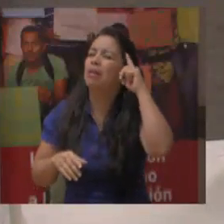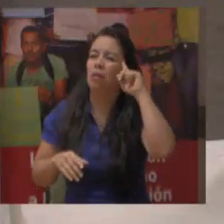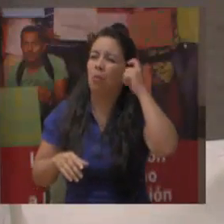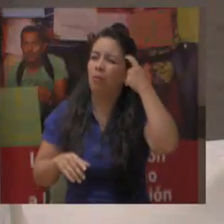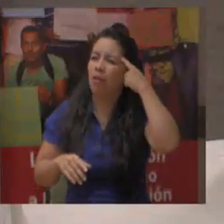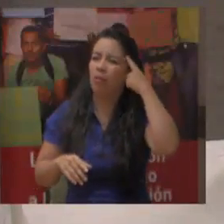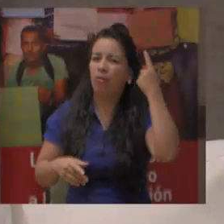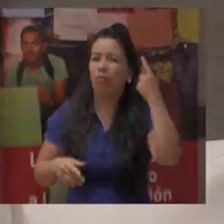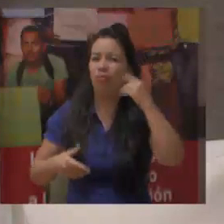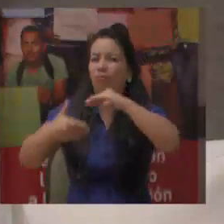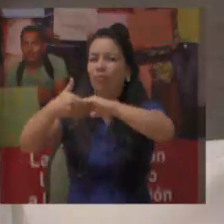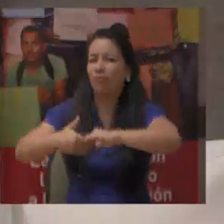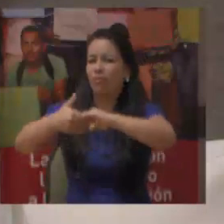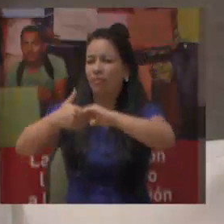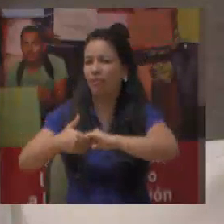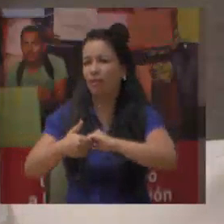gobierno.